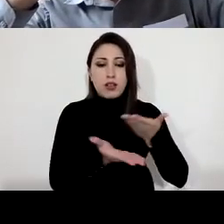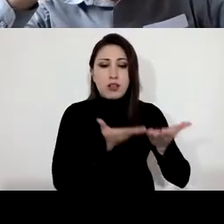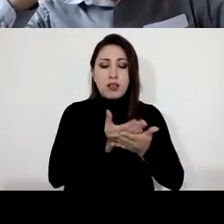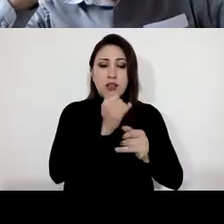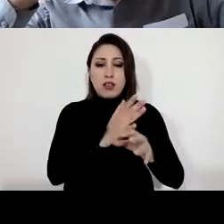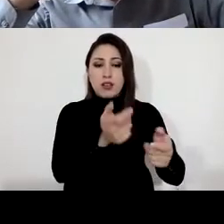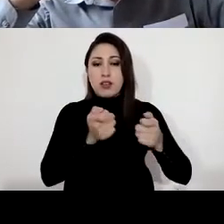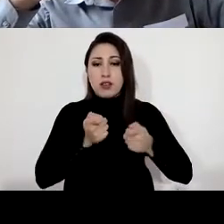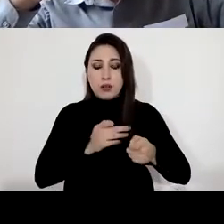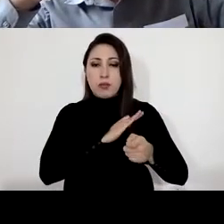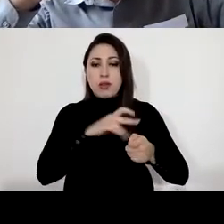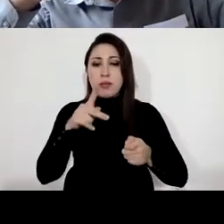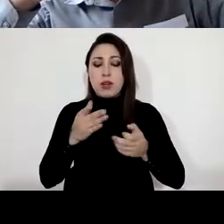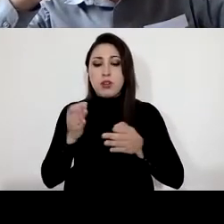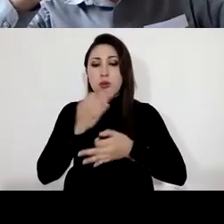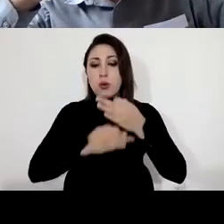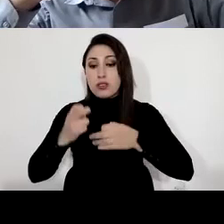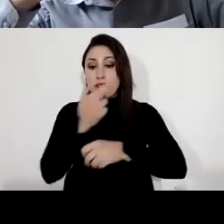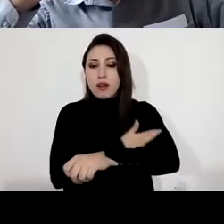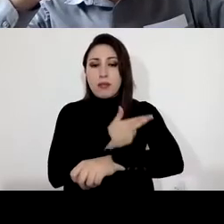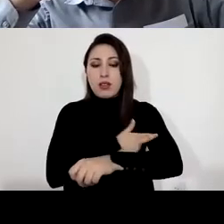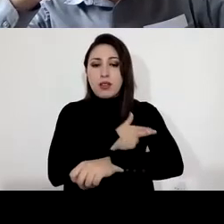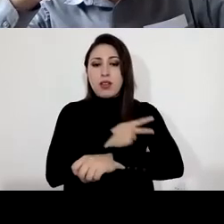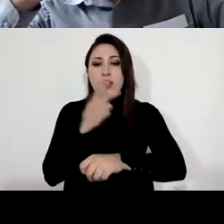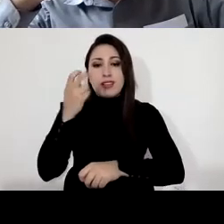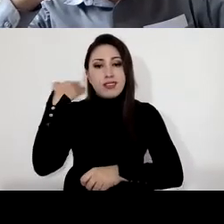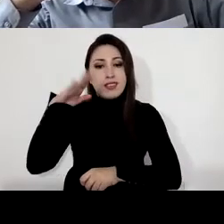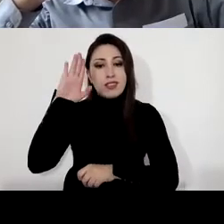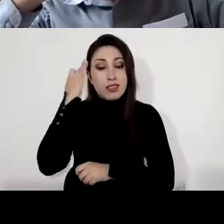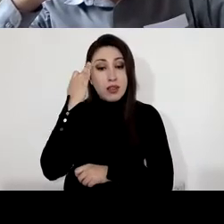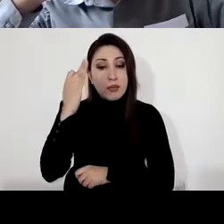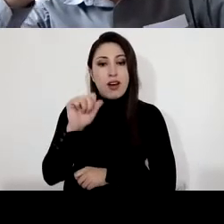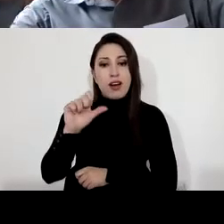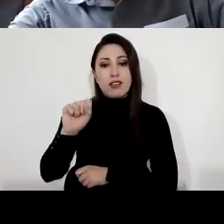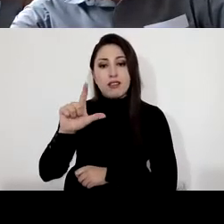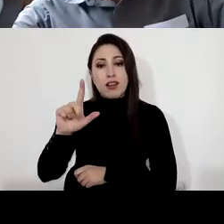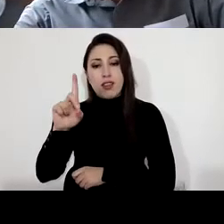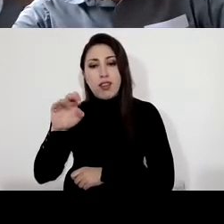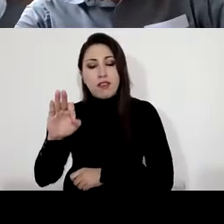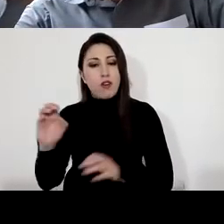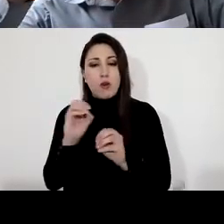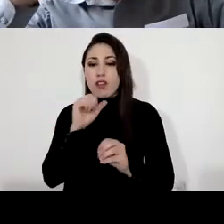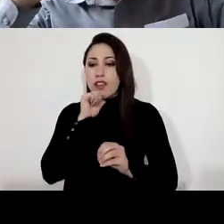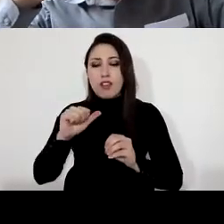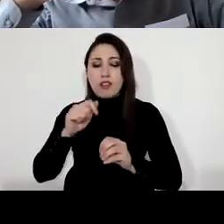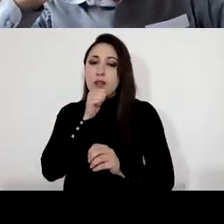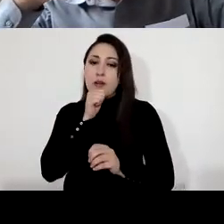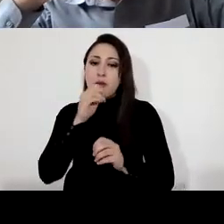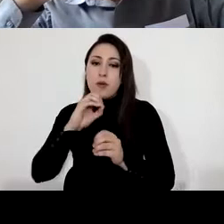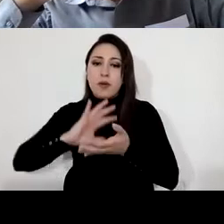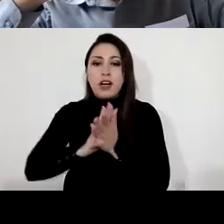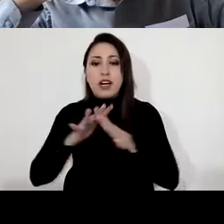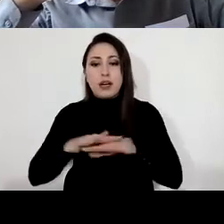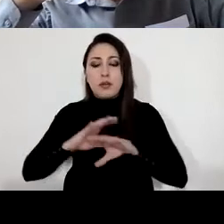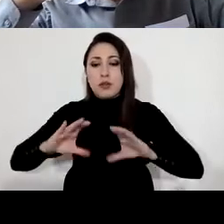legislaturas anteriores y que era la entonces Asamblea Legislativa del Distrito Federal. En la